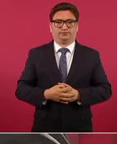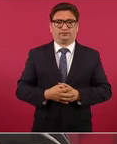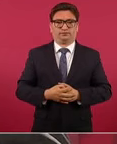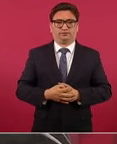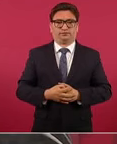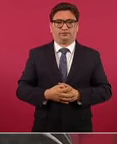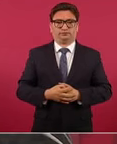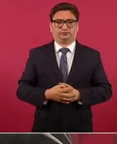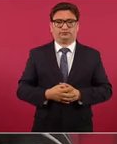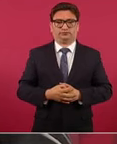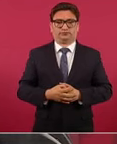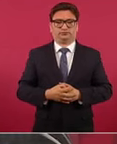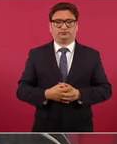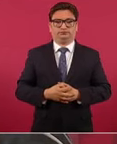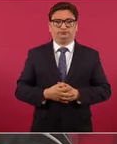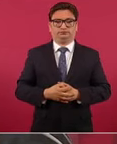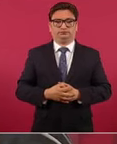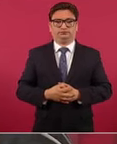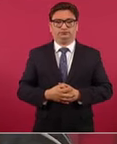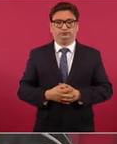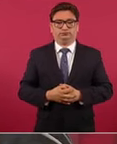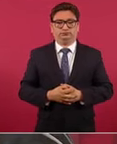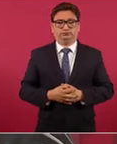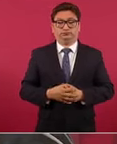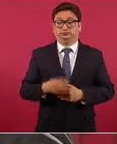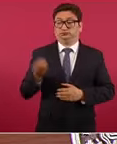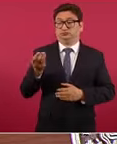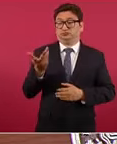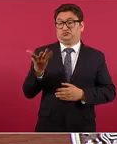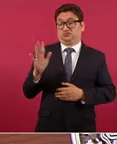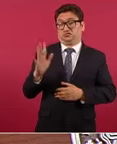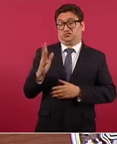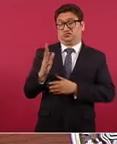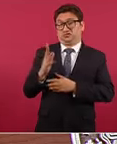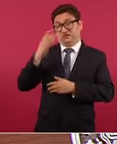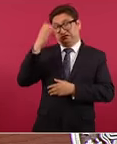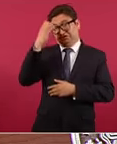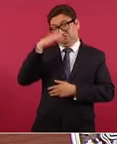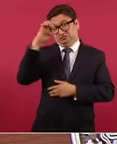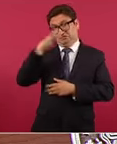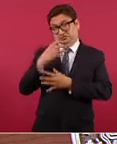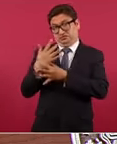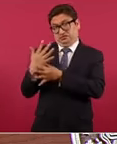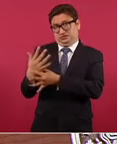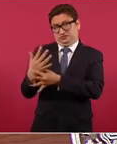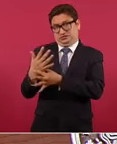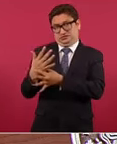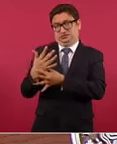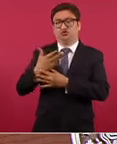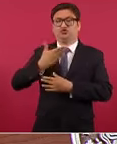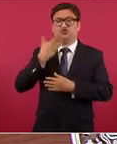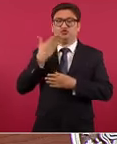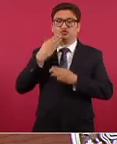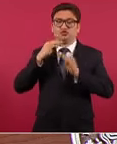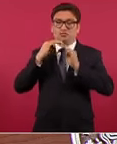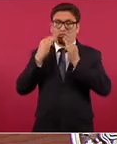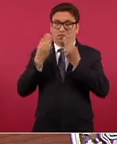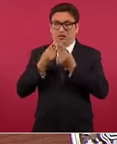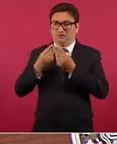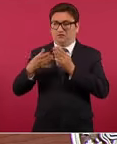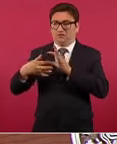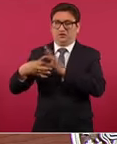a diferencia de lo que opinan los expertos al servicio de la mafia conservadora